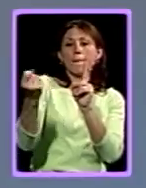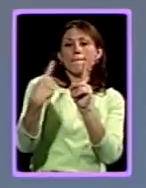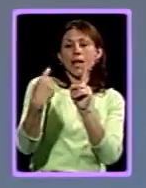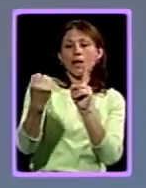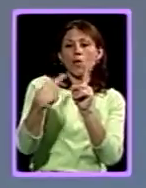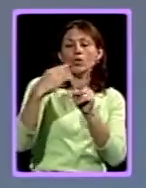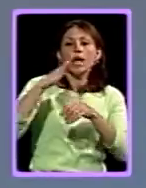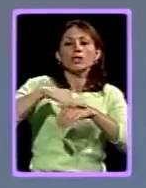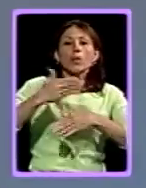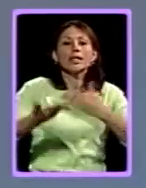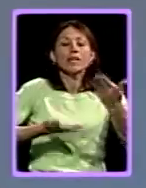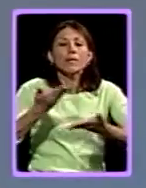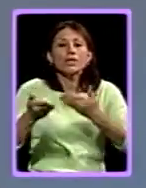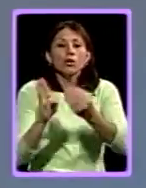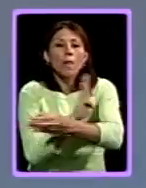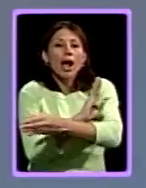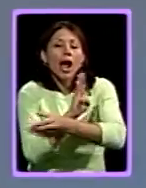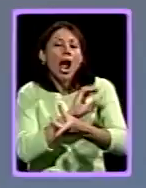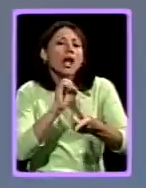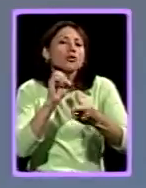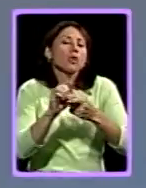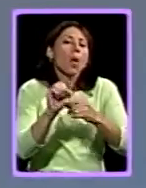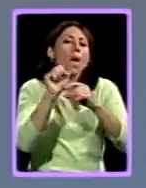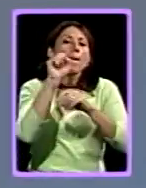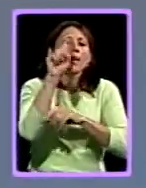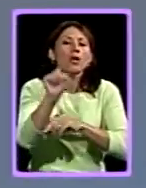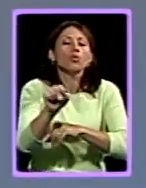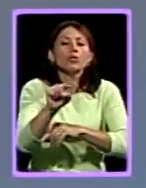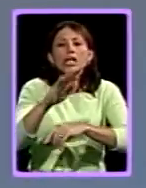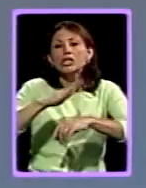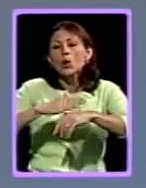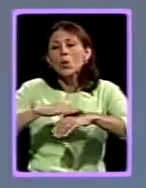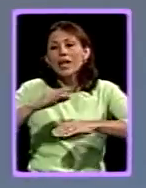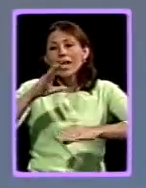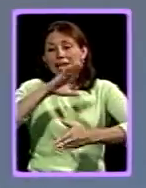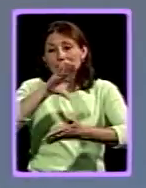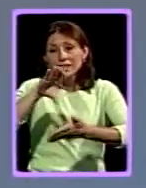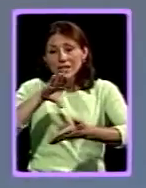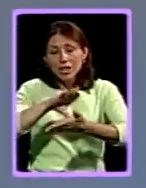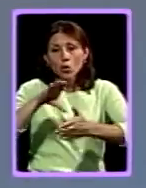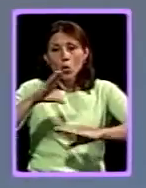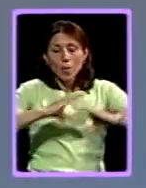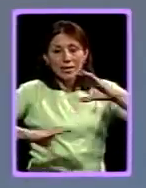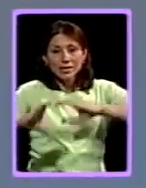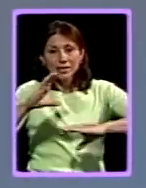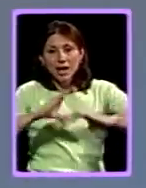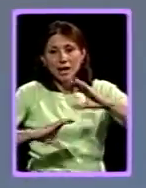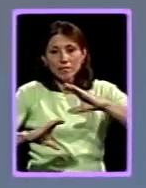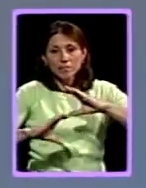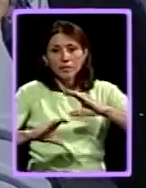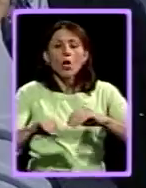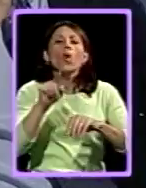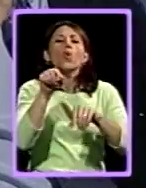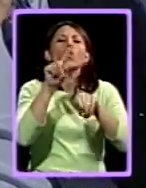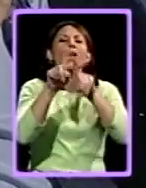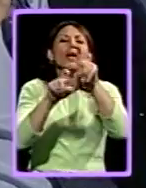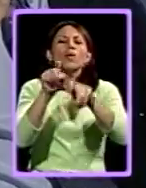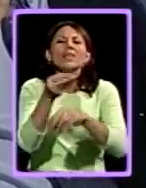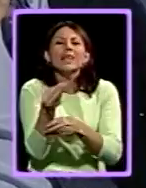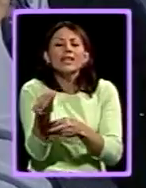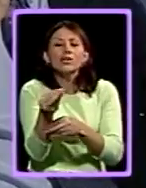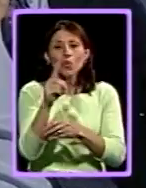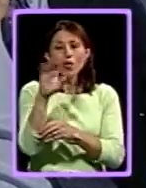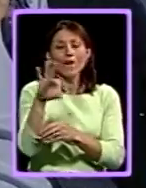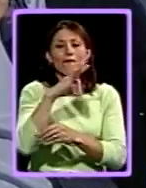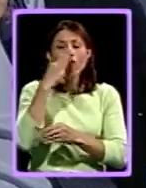servicios bancarios o sobre el mall, ¿verdad? Sobre el centro comercial donde uno está. Bueno, justamente una encuesta es una forma de recoger